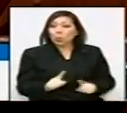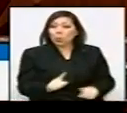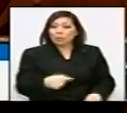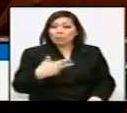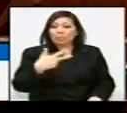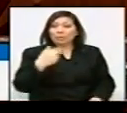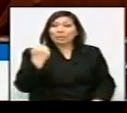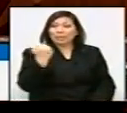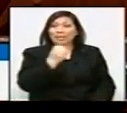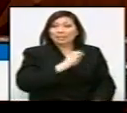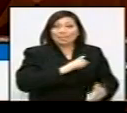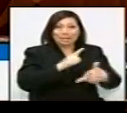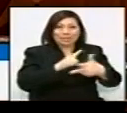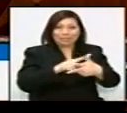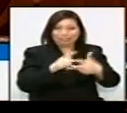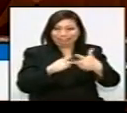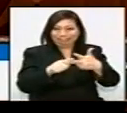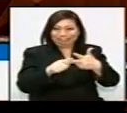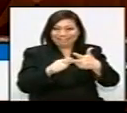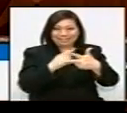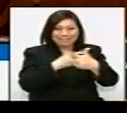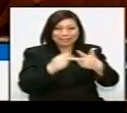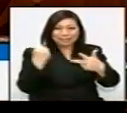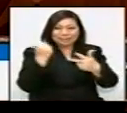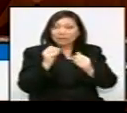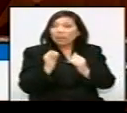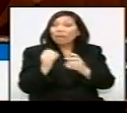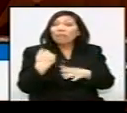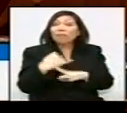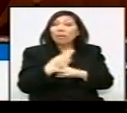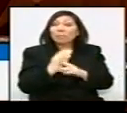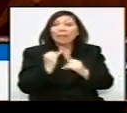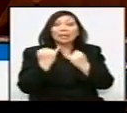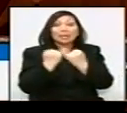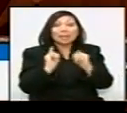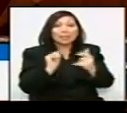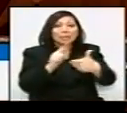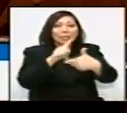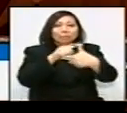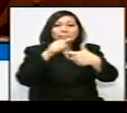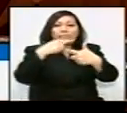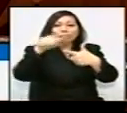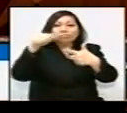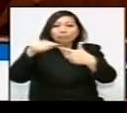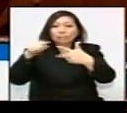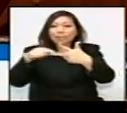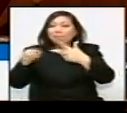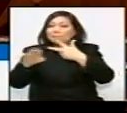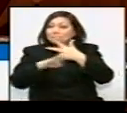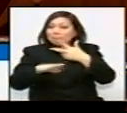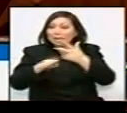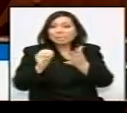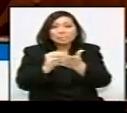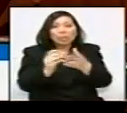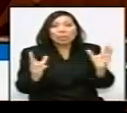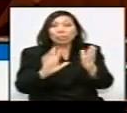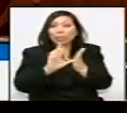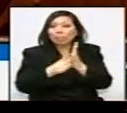tres poderes del Estado, revestidos de su independencia, fortalezcan las bases